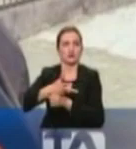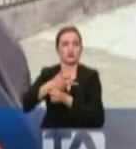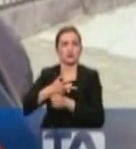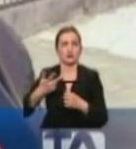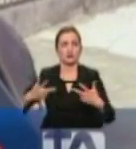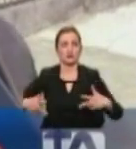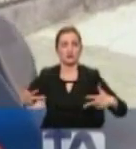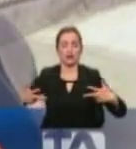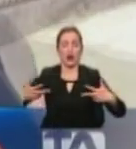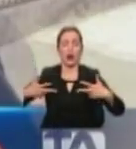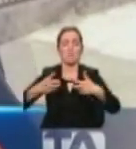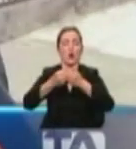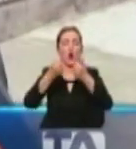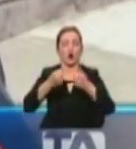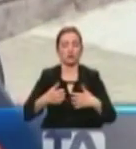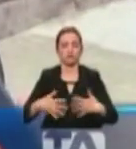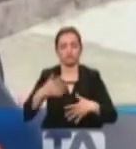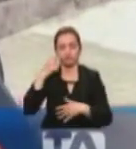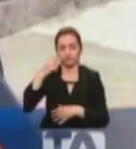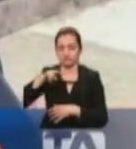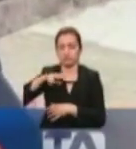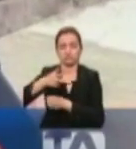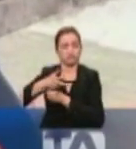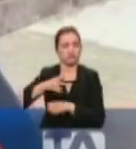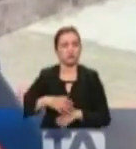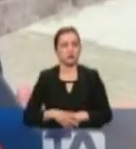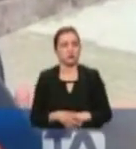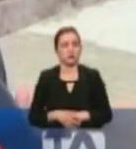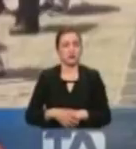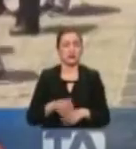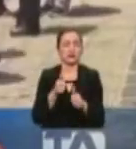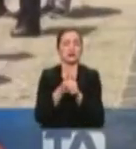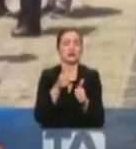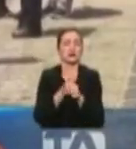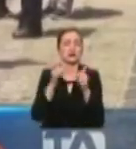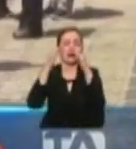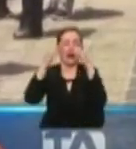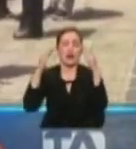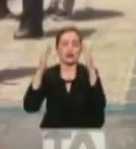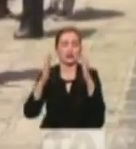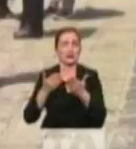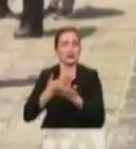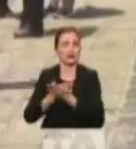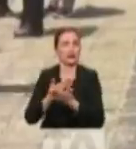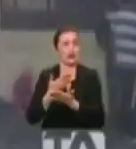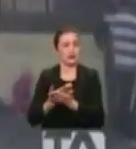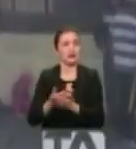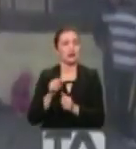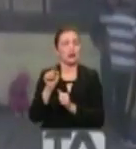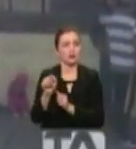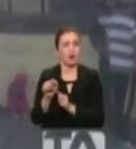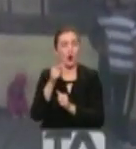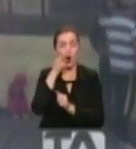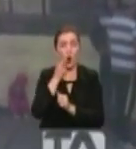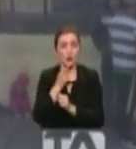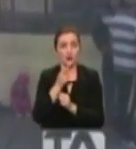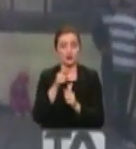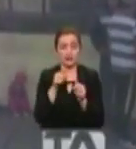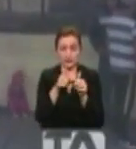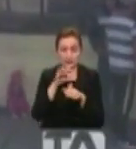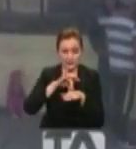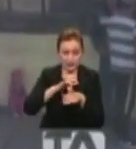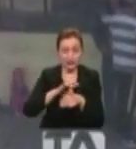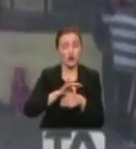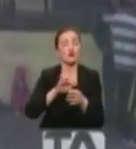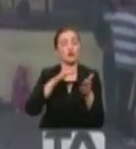el accidente. A medio kilómetro para llegar a la casa. Henry Lucero, quien conducía el vehículo Jeep, se encuentra en cuidados